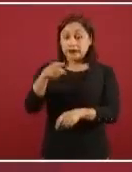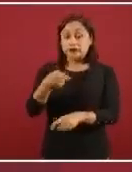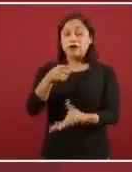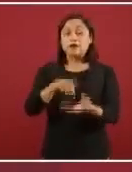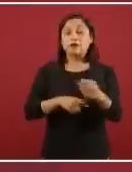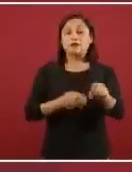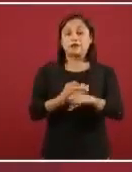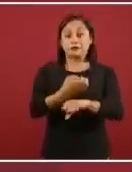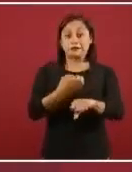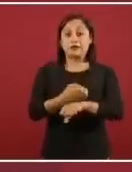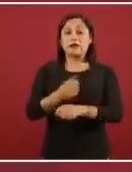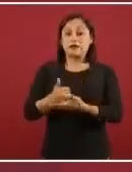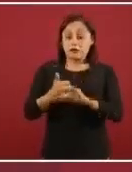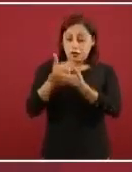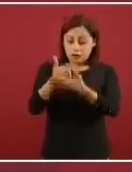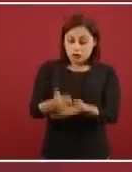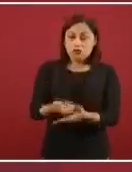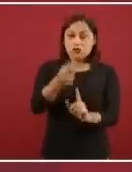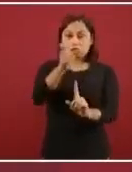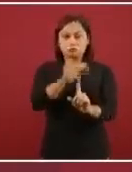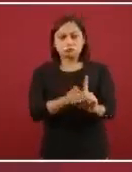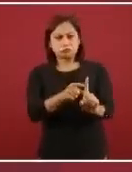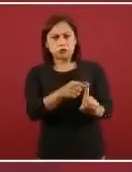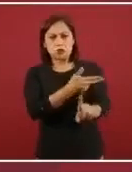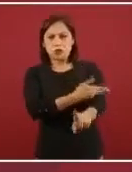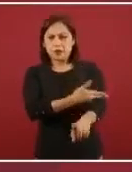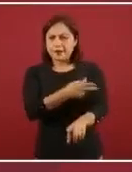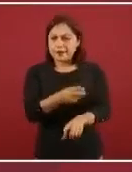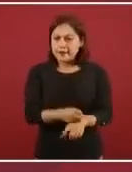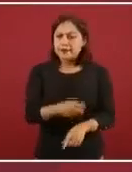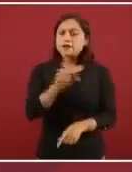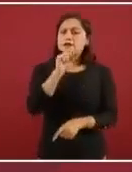es una gente honesta y eficaz.